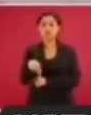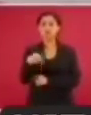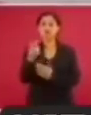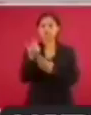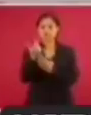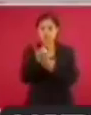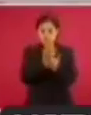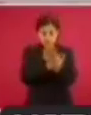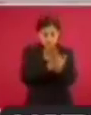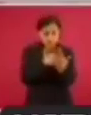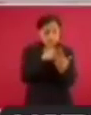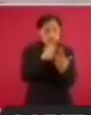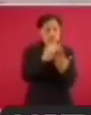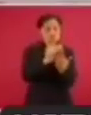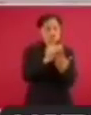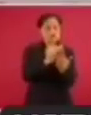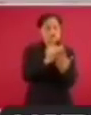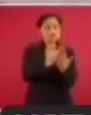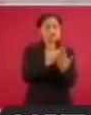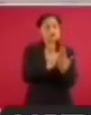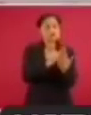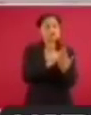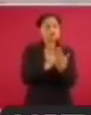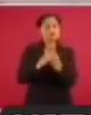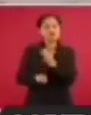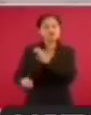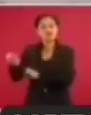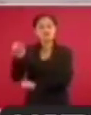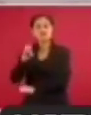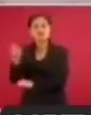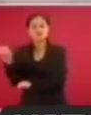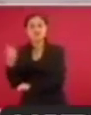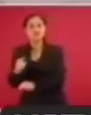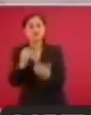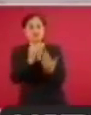mínimo que establece el fabricante, no debió haber volado.